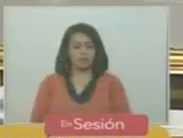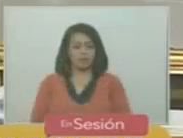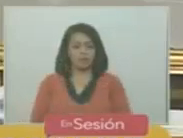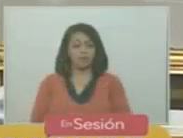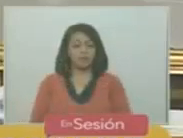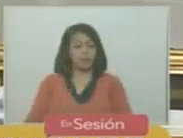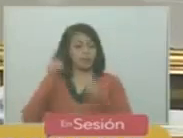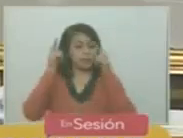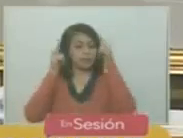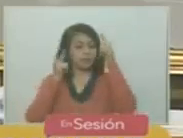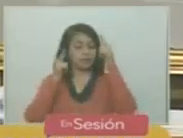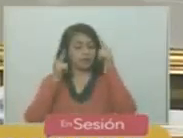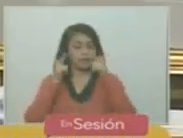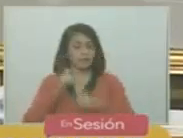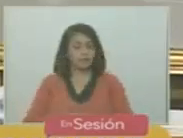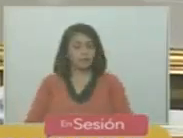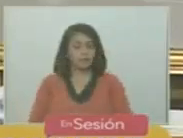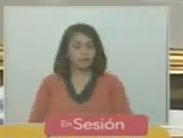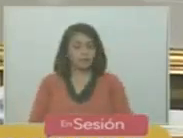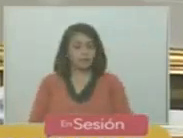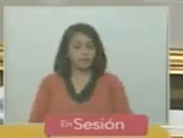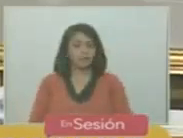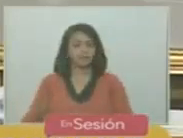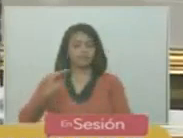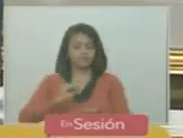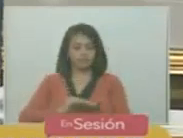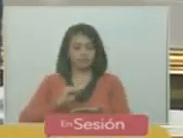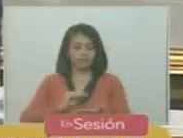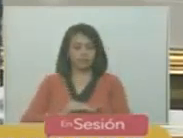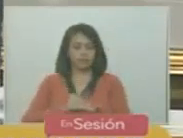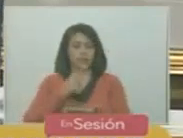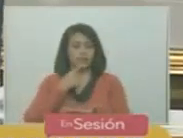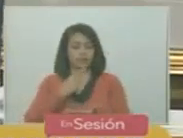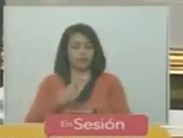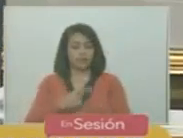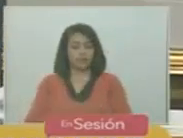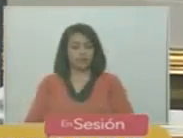Y Hugo Chávez muchas veces decía: